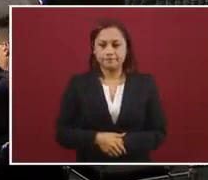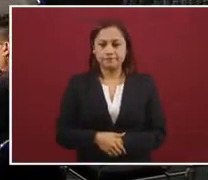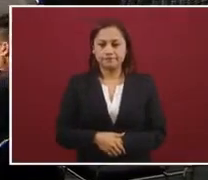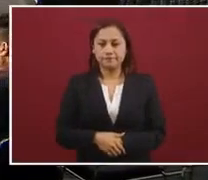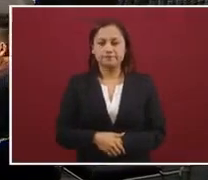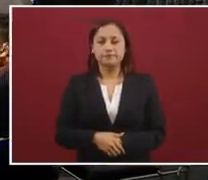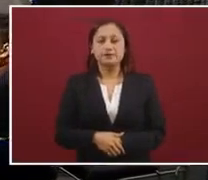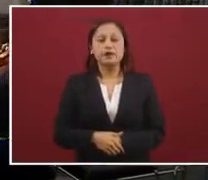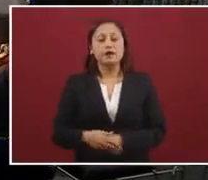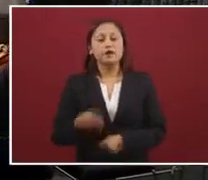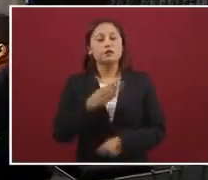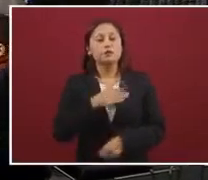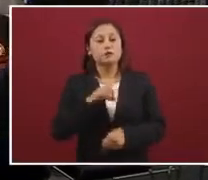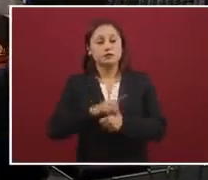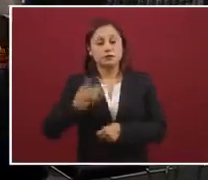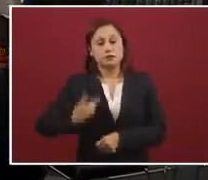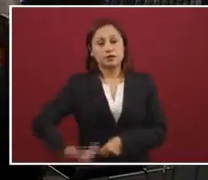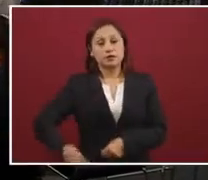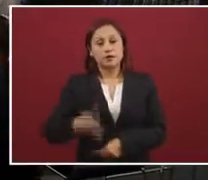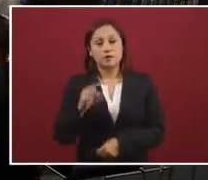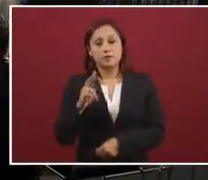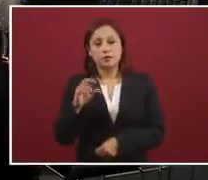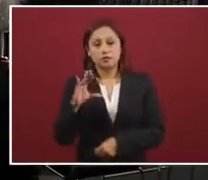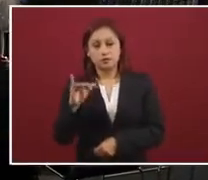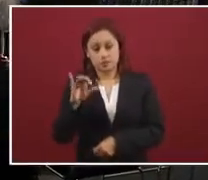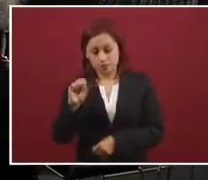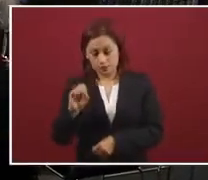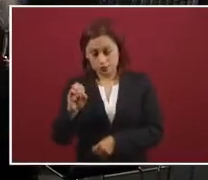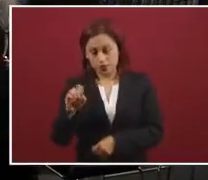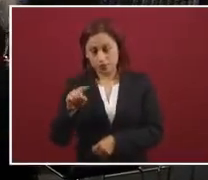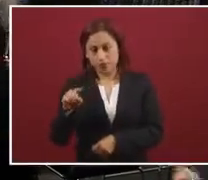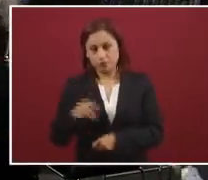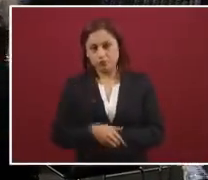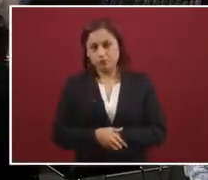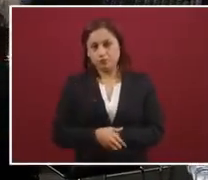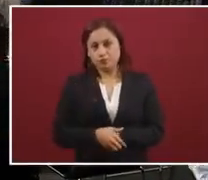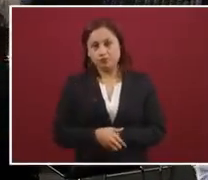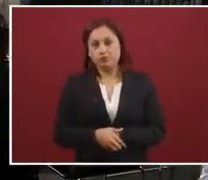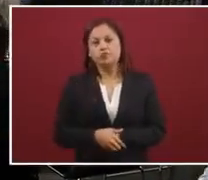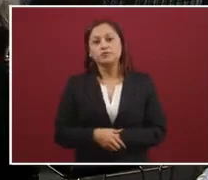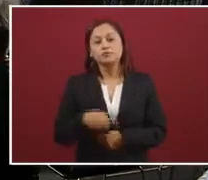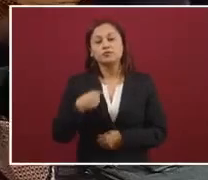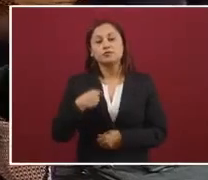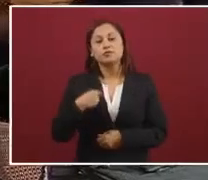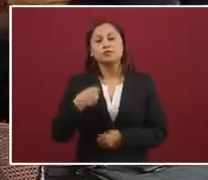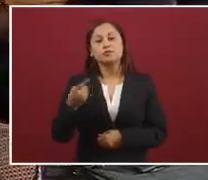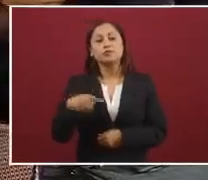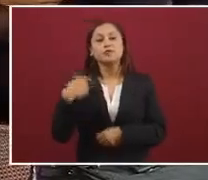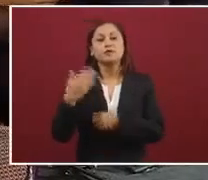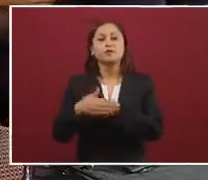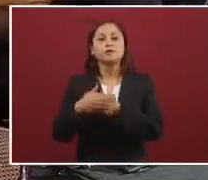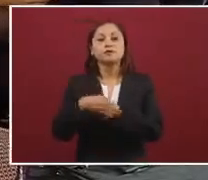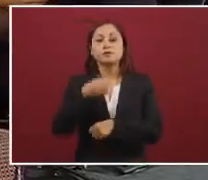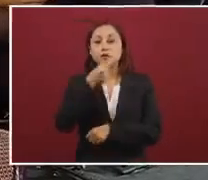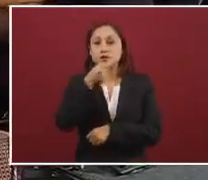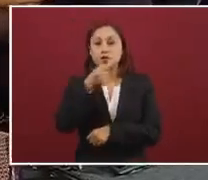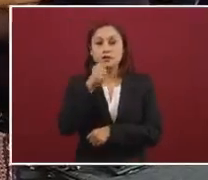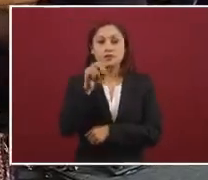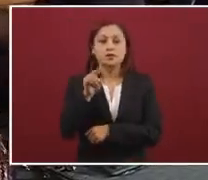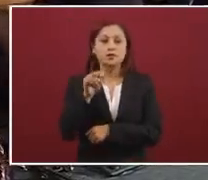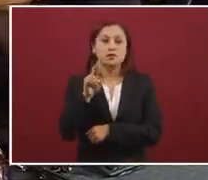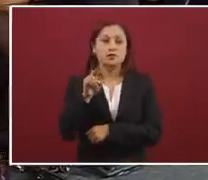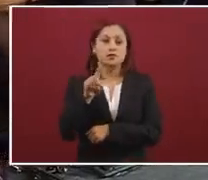Presidente, buen día. Arturo Rodríguez, de Proceso. Pues con esto de la entrevista de Ursúa, ya lo veo que